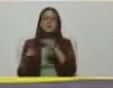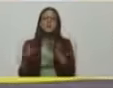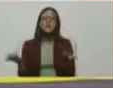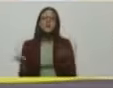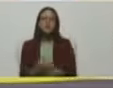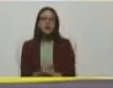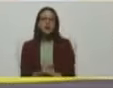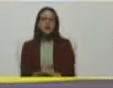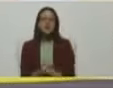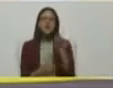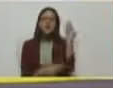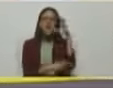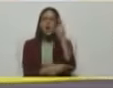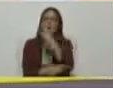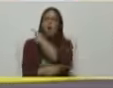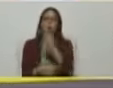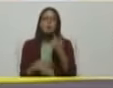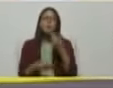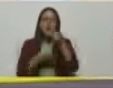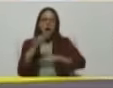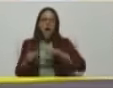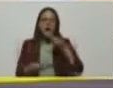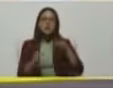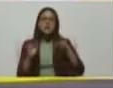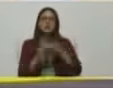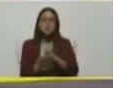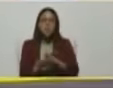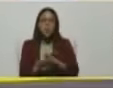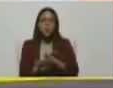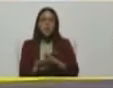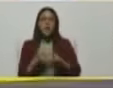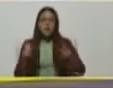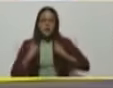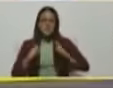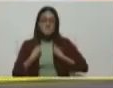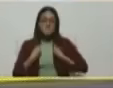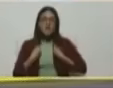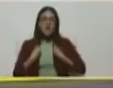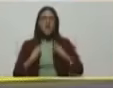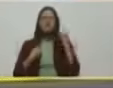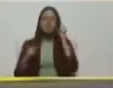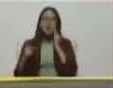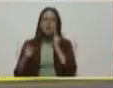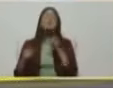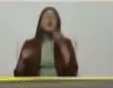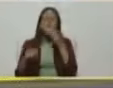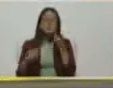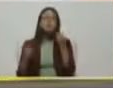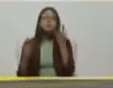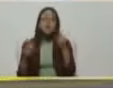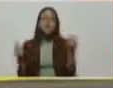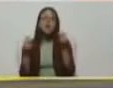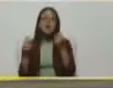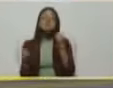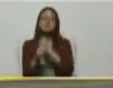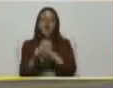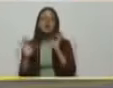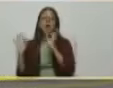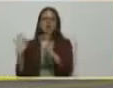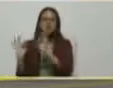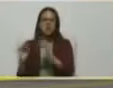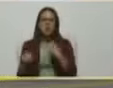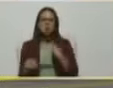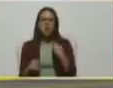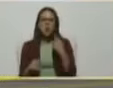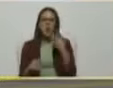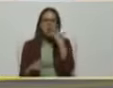En Colombia hicieron una serie, está en Netflix, de Bolívar. Muy buena, es muy buena. Yo en un principio